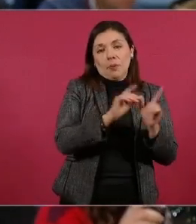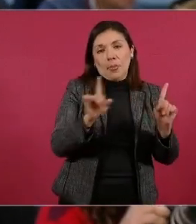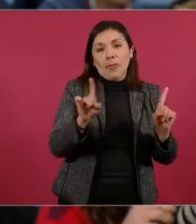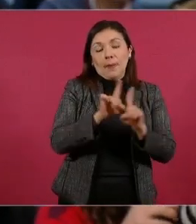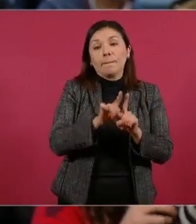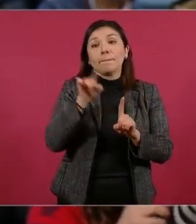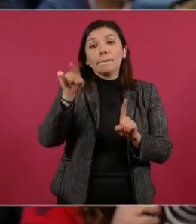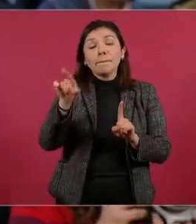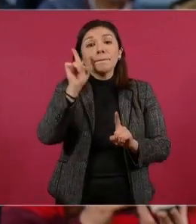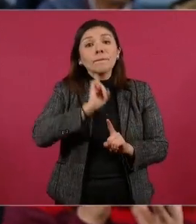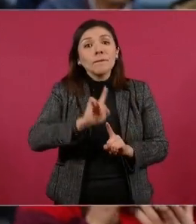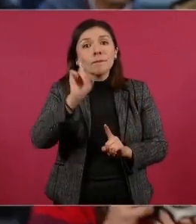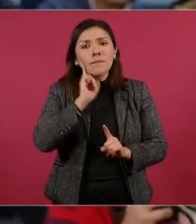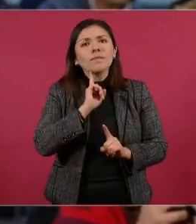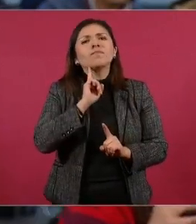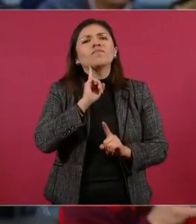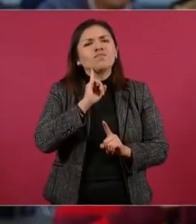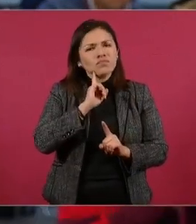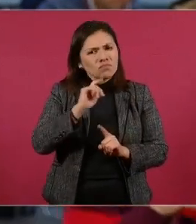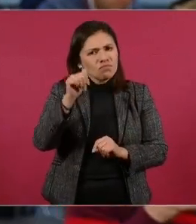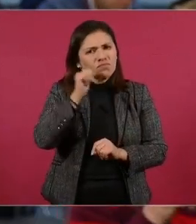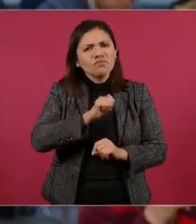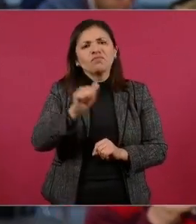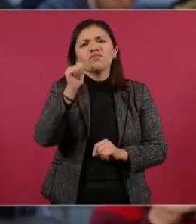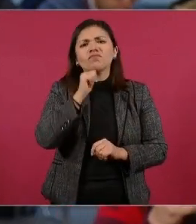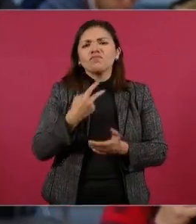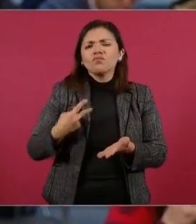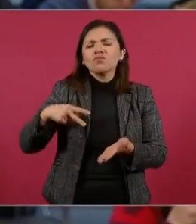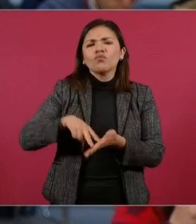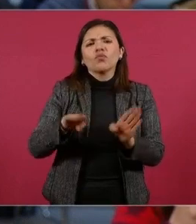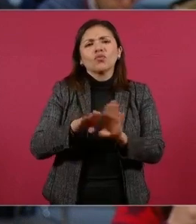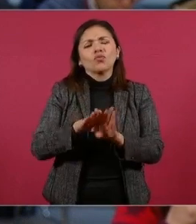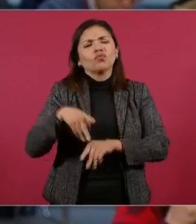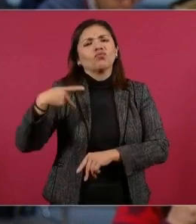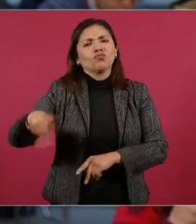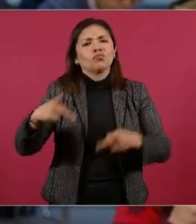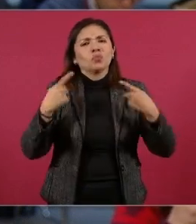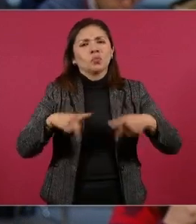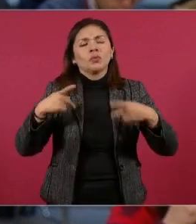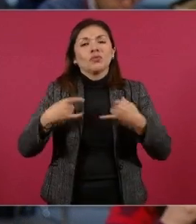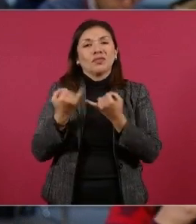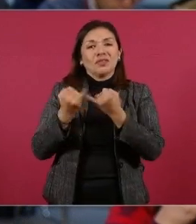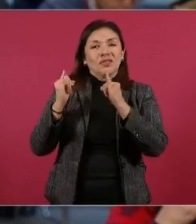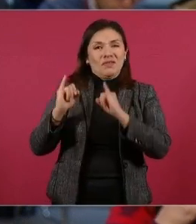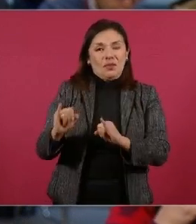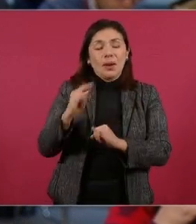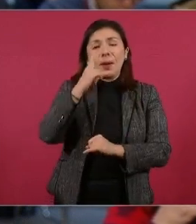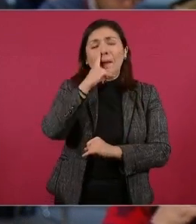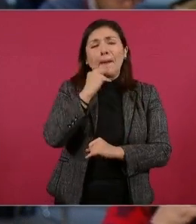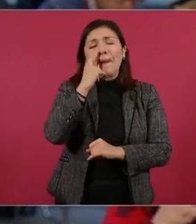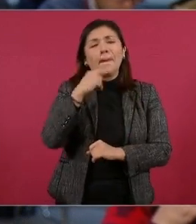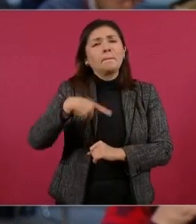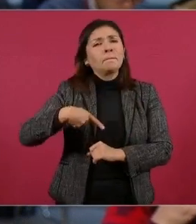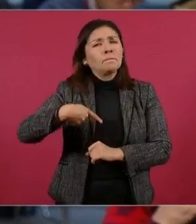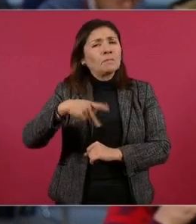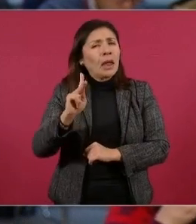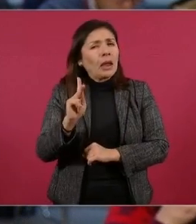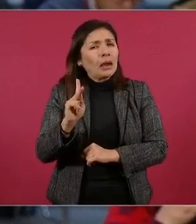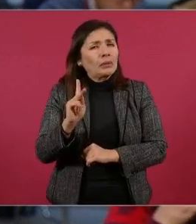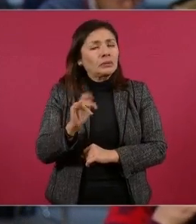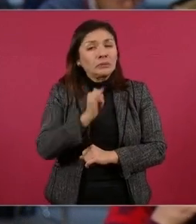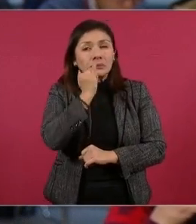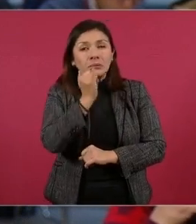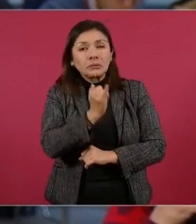de que ella ha mantenido una plataforma individual Eh Al parecer dentro de lo